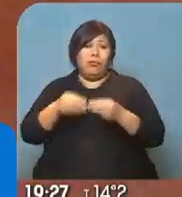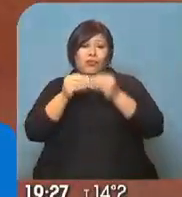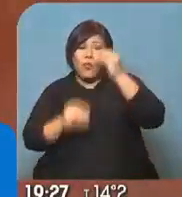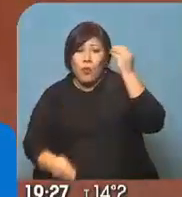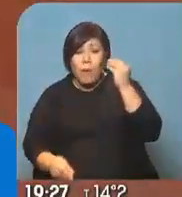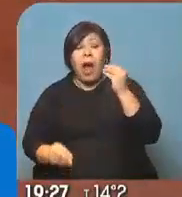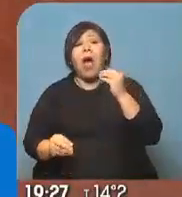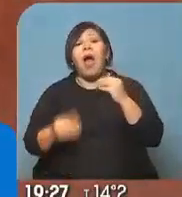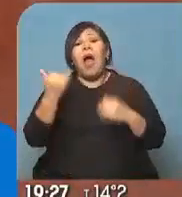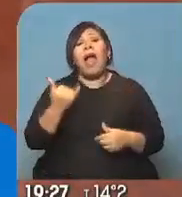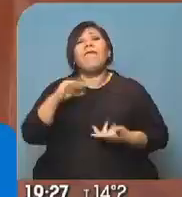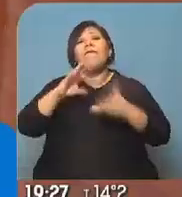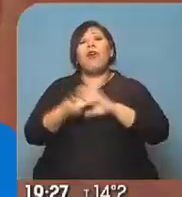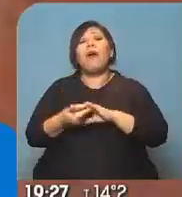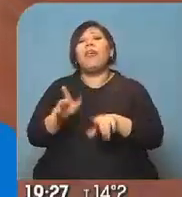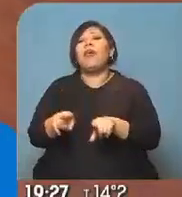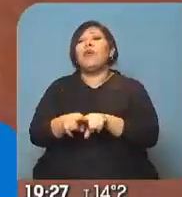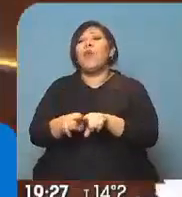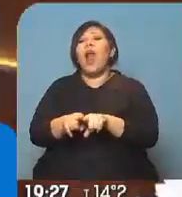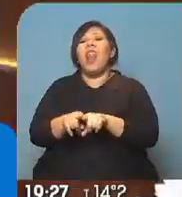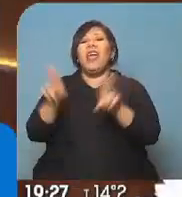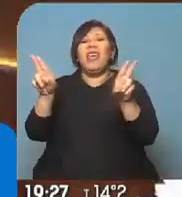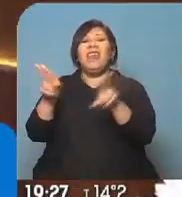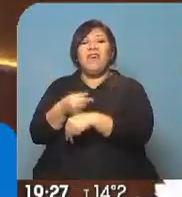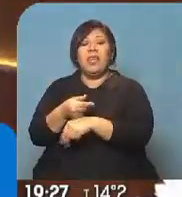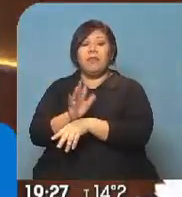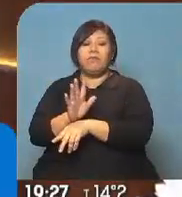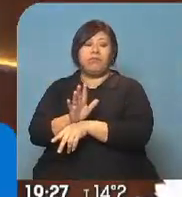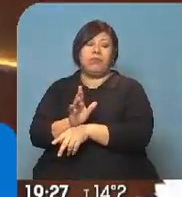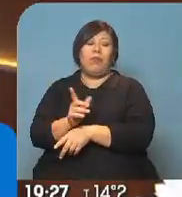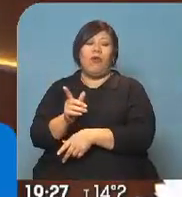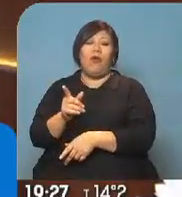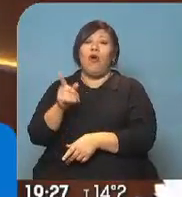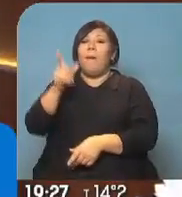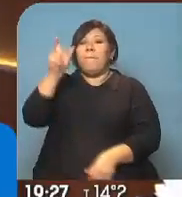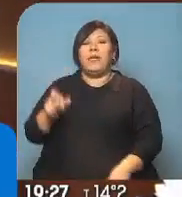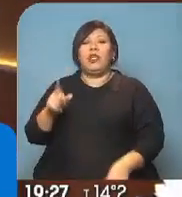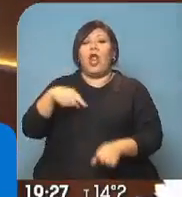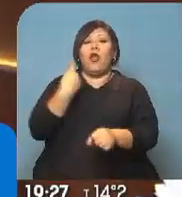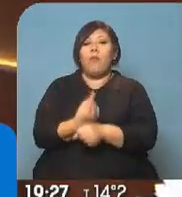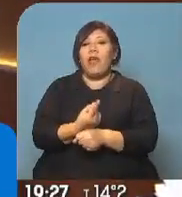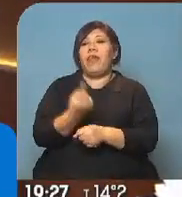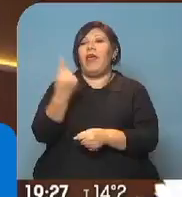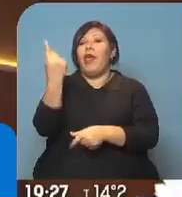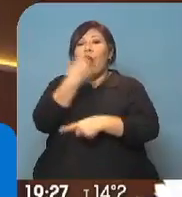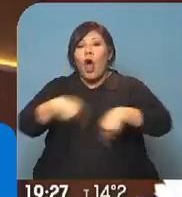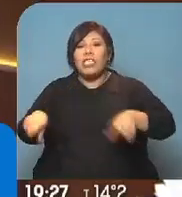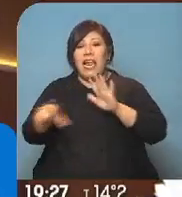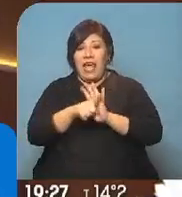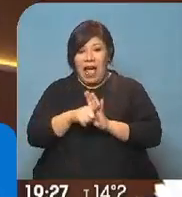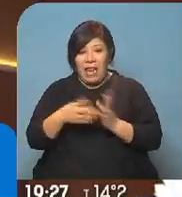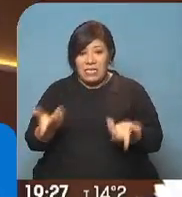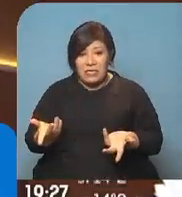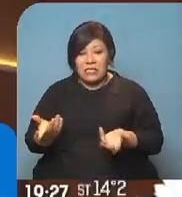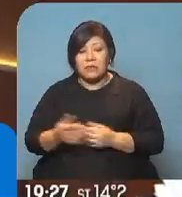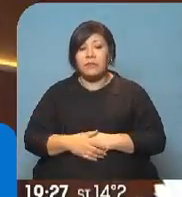estamos en el ámbito de tanto de la psiquiatría, la salud mental, el ámbito de lo judicial, lo que estamos constantemente preocupados es